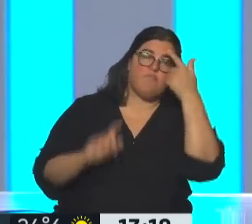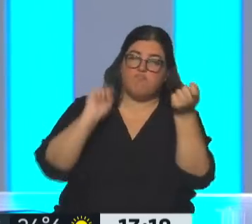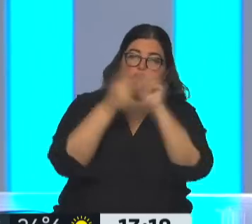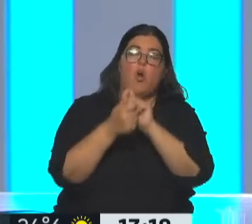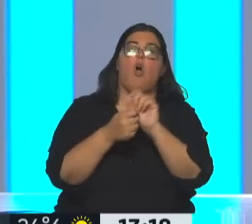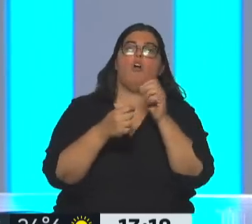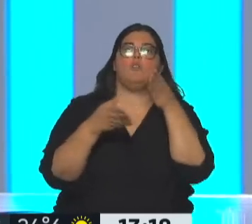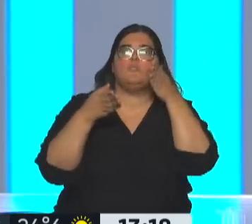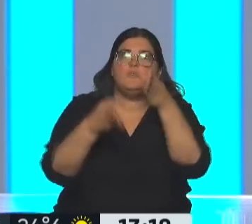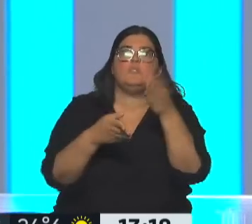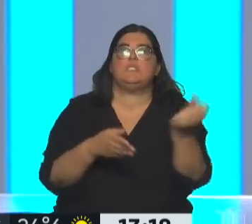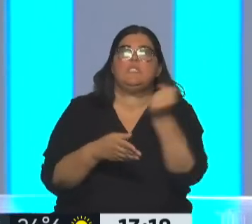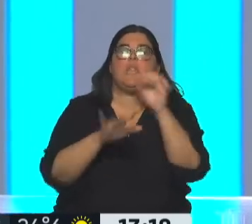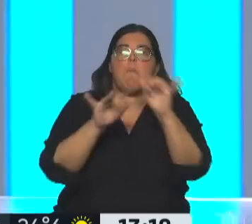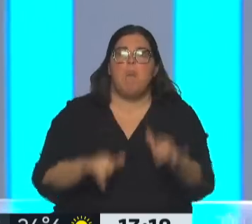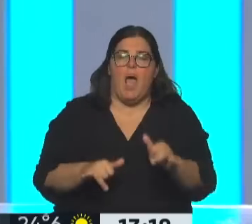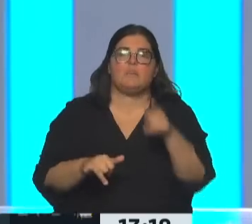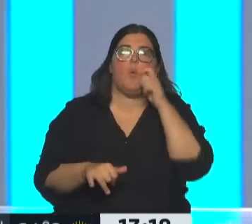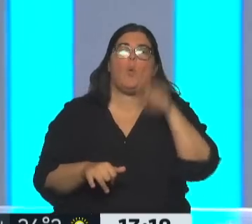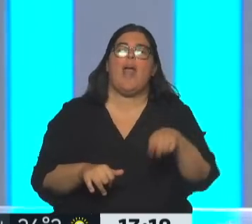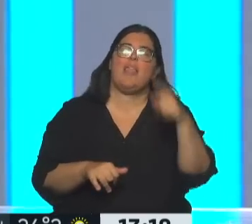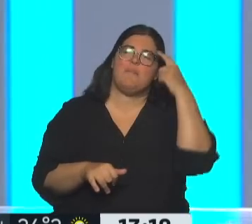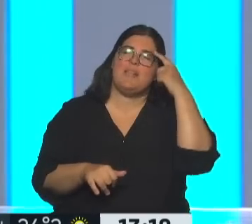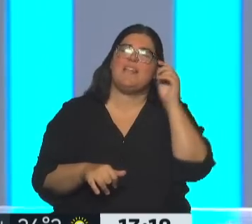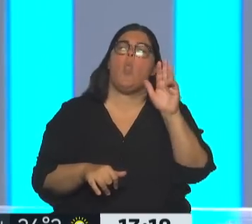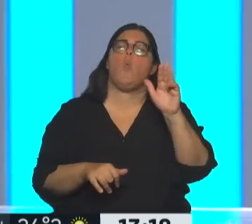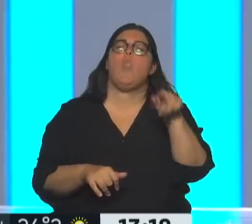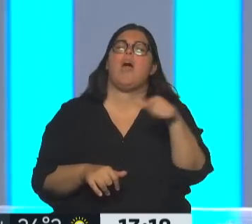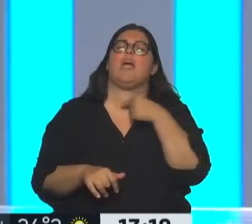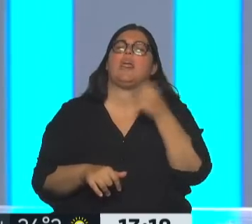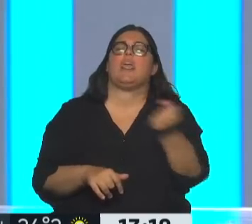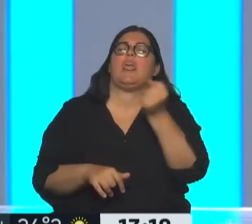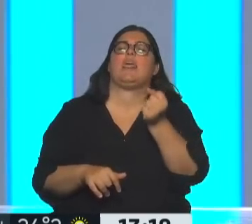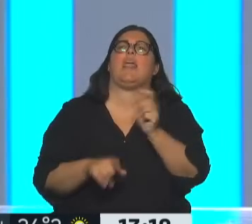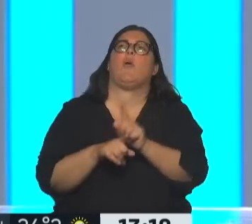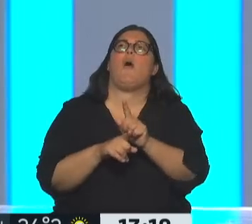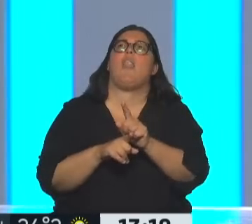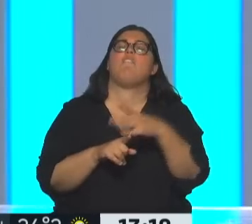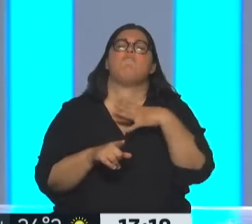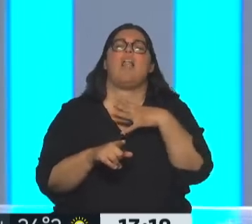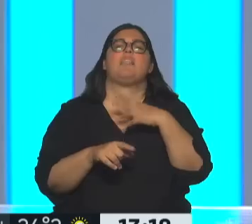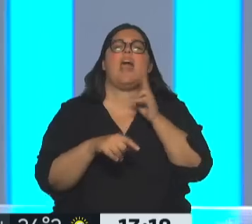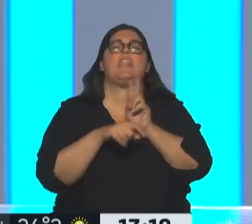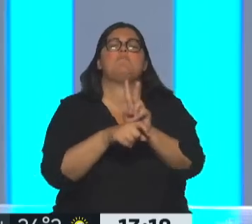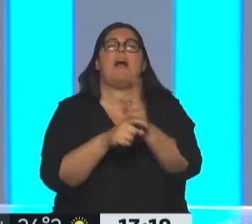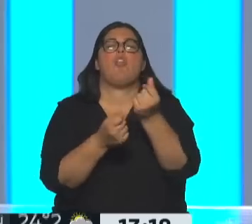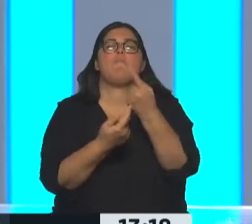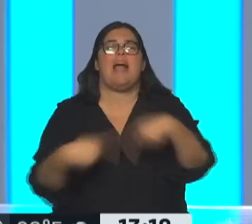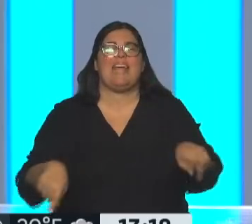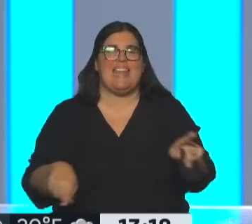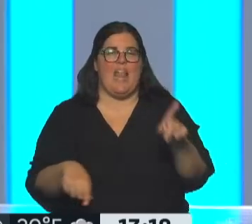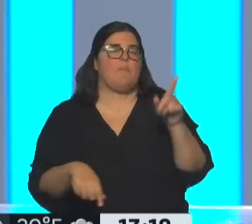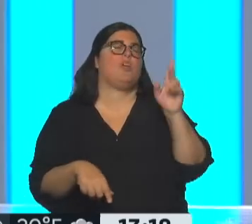pone Lula en llegar a la paz en Ucrania tiene que ver con el poco respaldo material que encontró en Estados